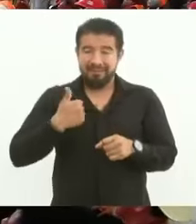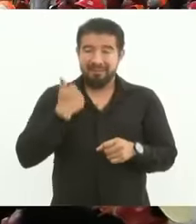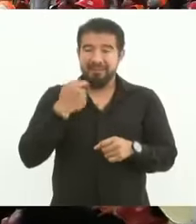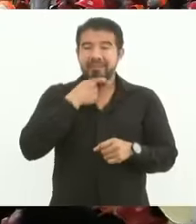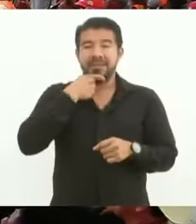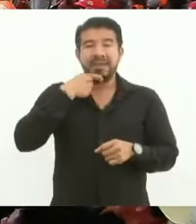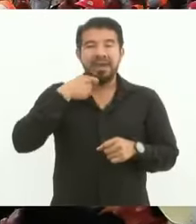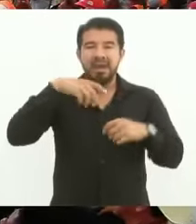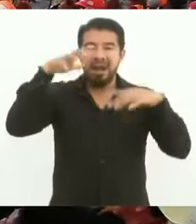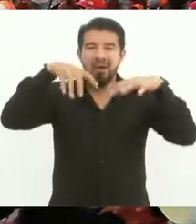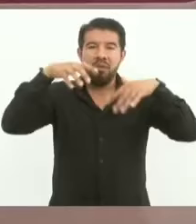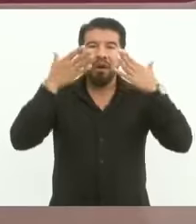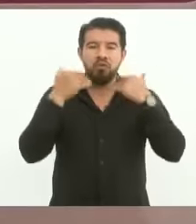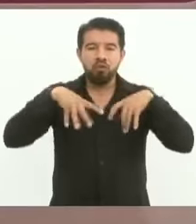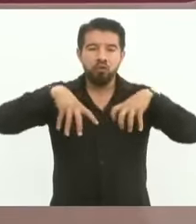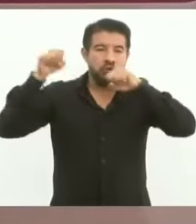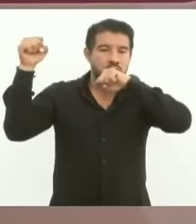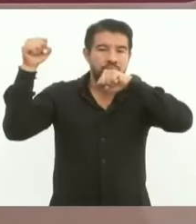Porque después